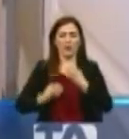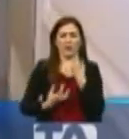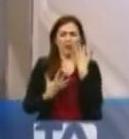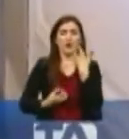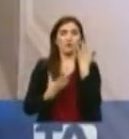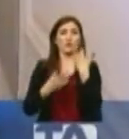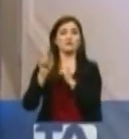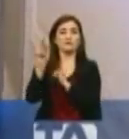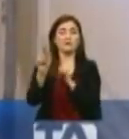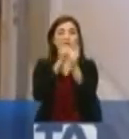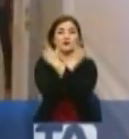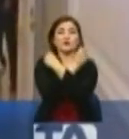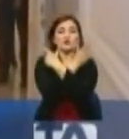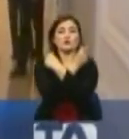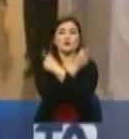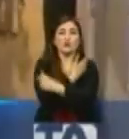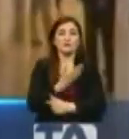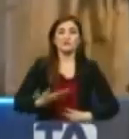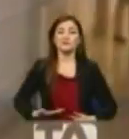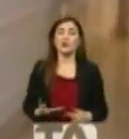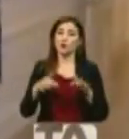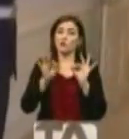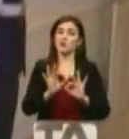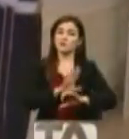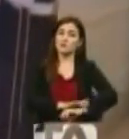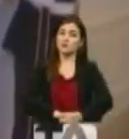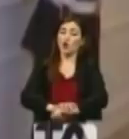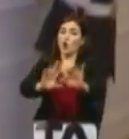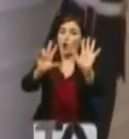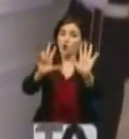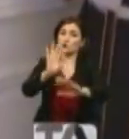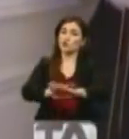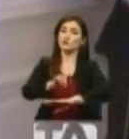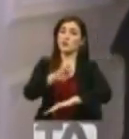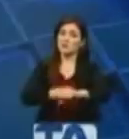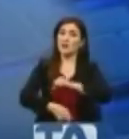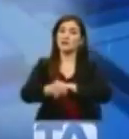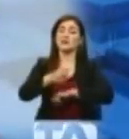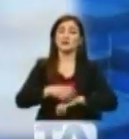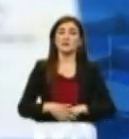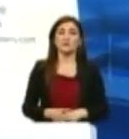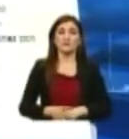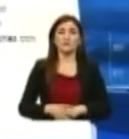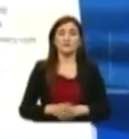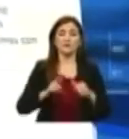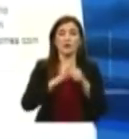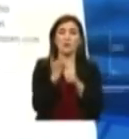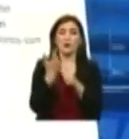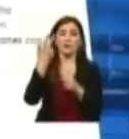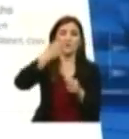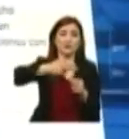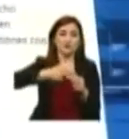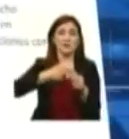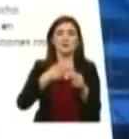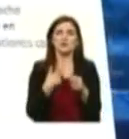su cuenta de Twitter, el presidente Juan Manuel Santos confirmó la captura de al menos 8 responsables del asesinato. Ya cayeron los primeros implicados